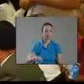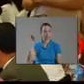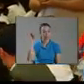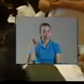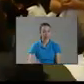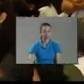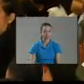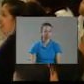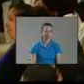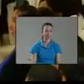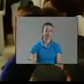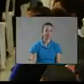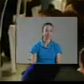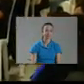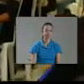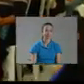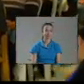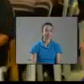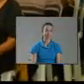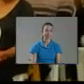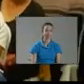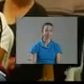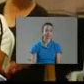traer, vamos a invitar a todos los jóvenes de Guatemala.